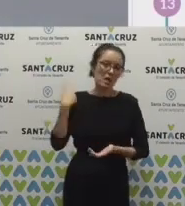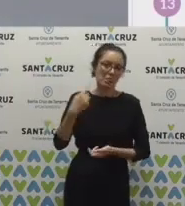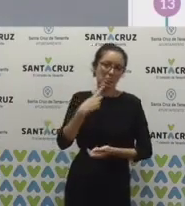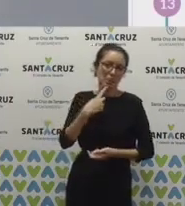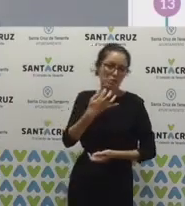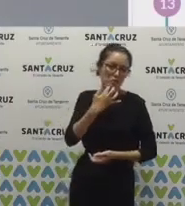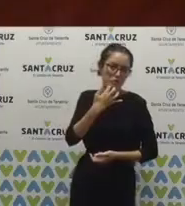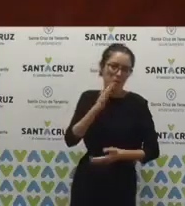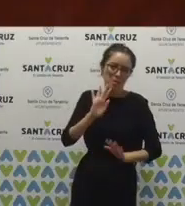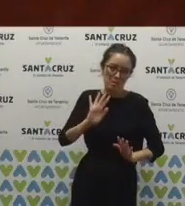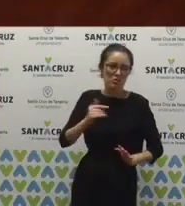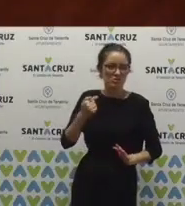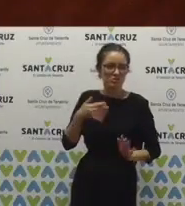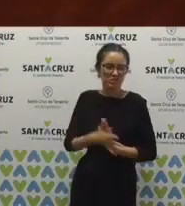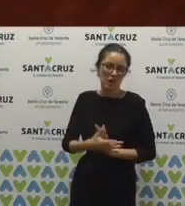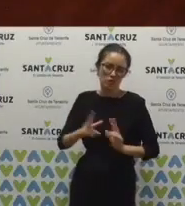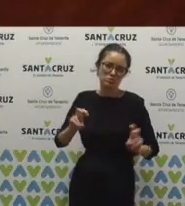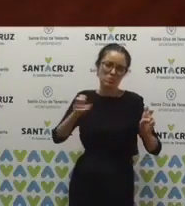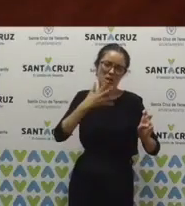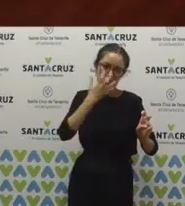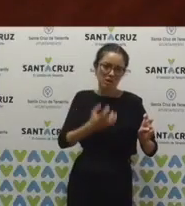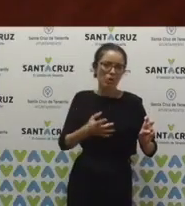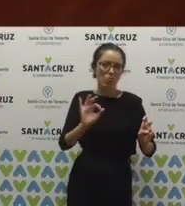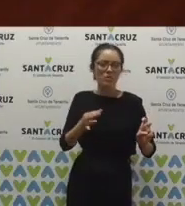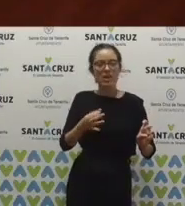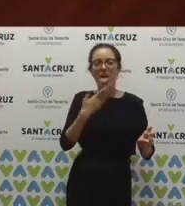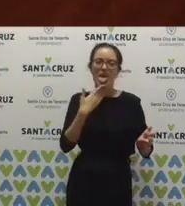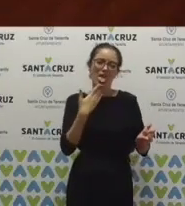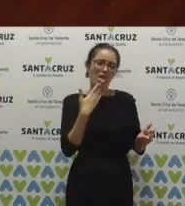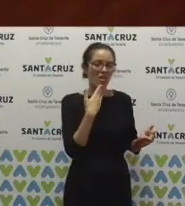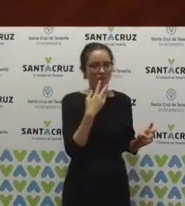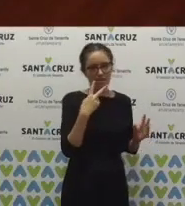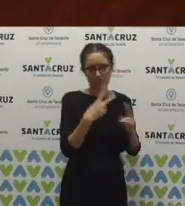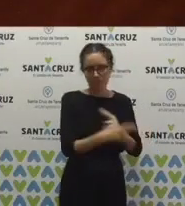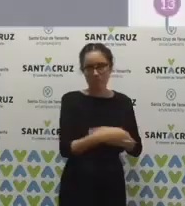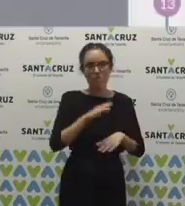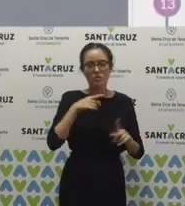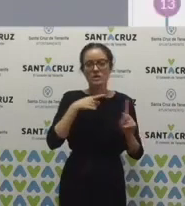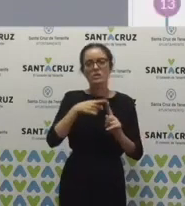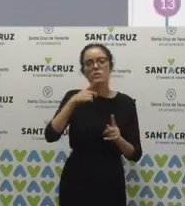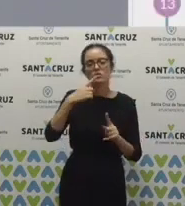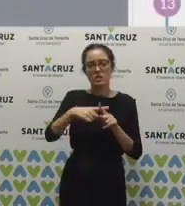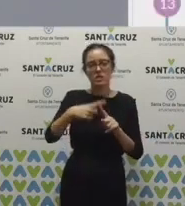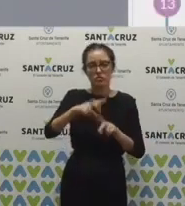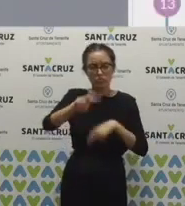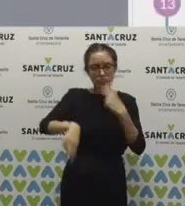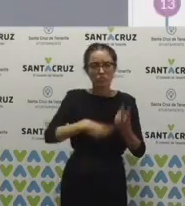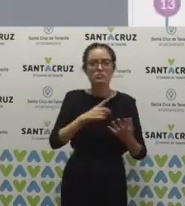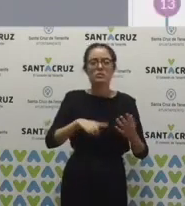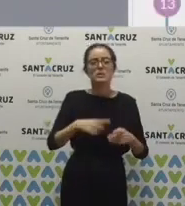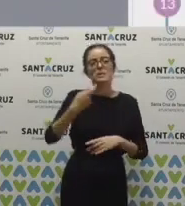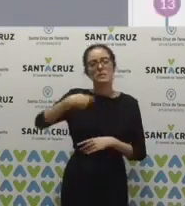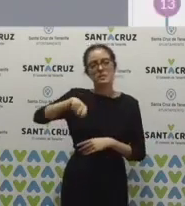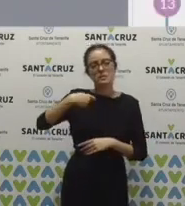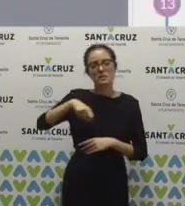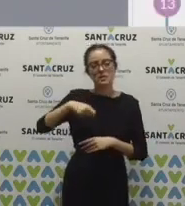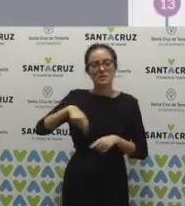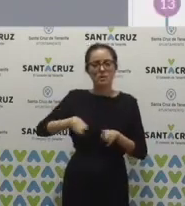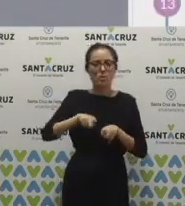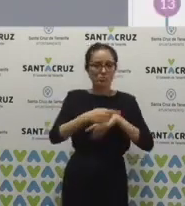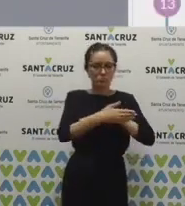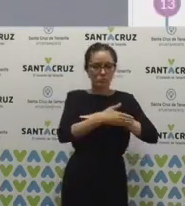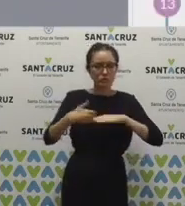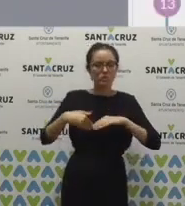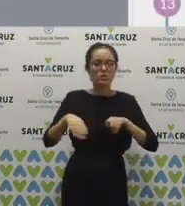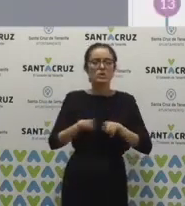pero estos temas hay que tomárselo en serio vamos a tomarnos en serio la reconstrucción de santacruz el presidente la autoridad portuaria el general jefe del mando